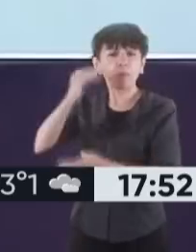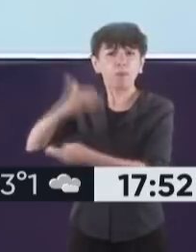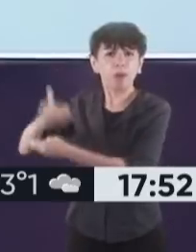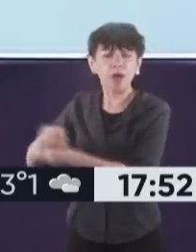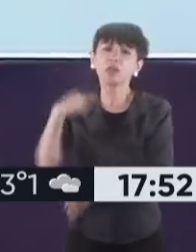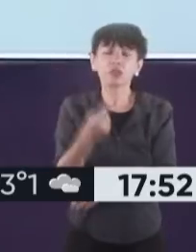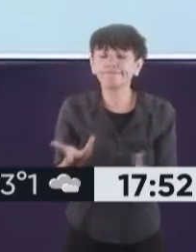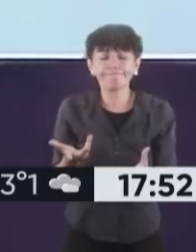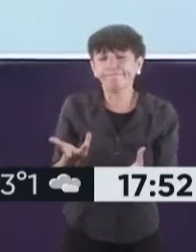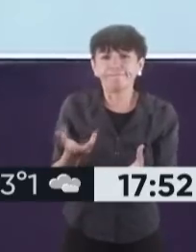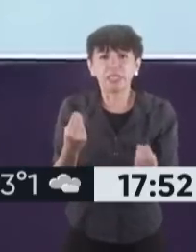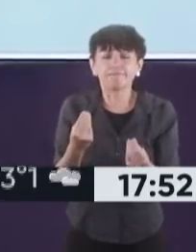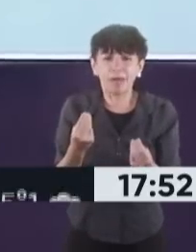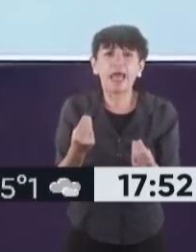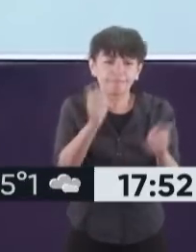reconstruyéndola.